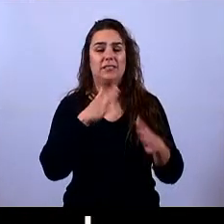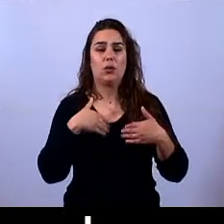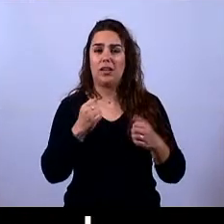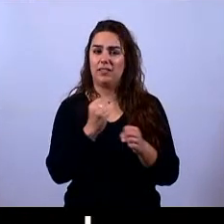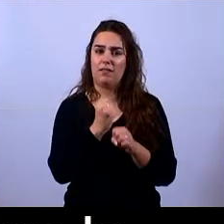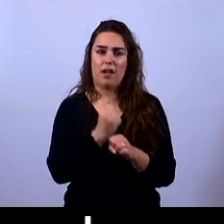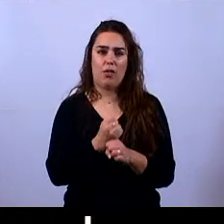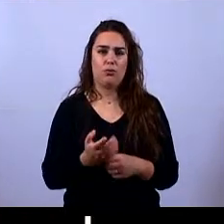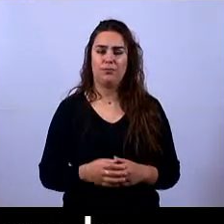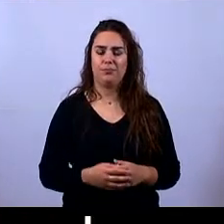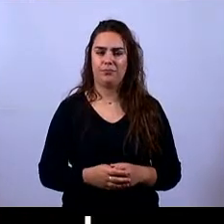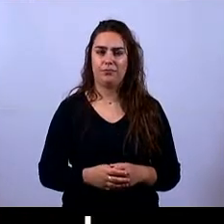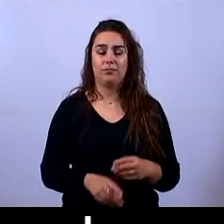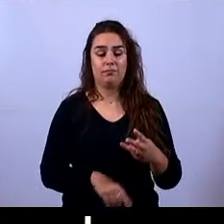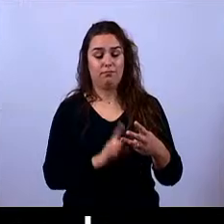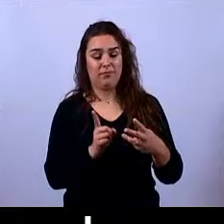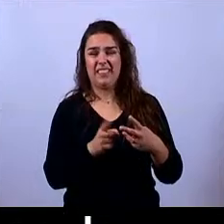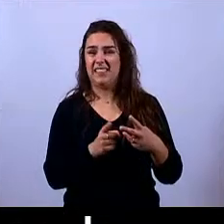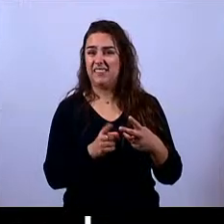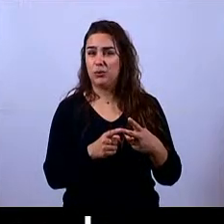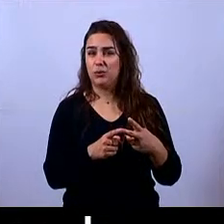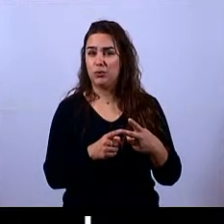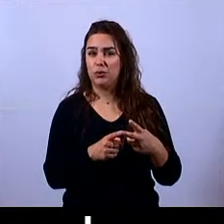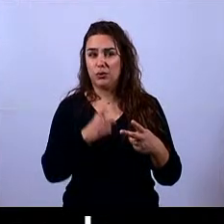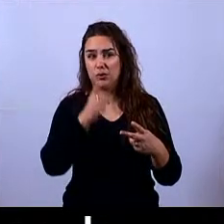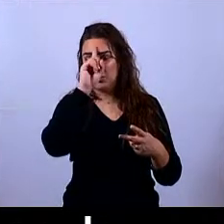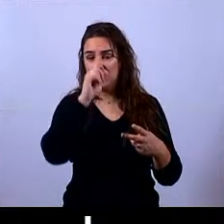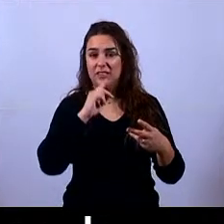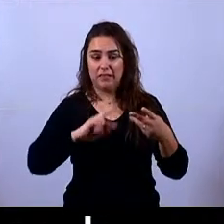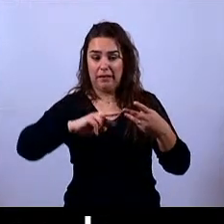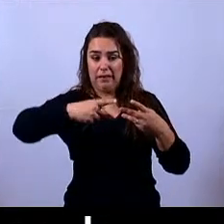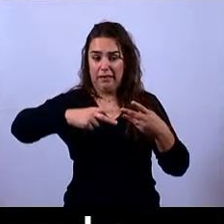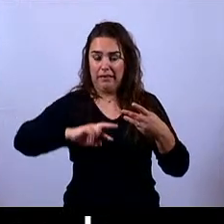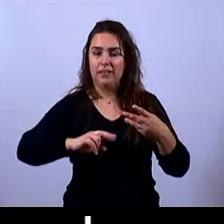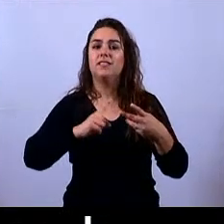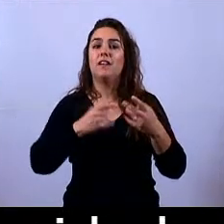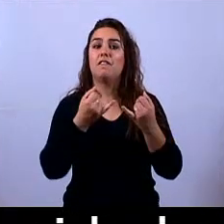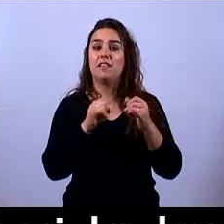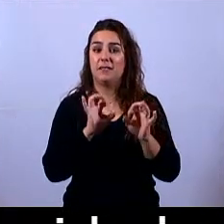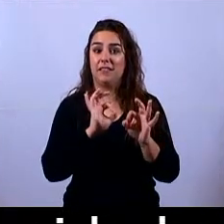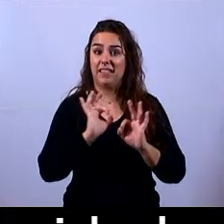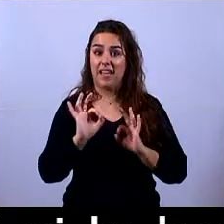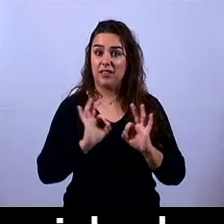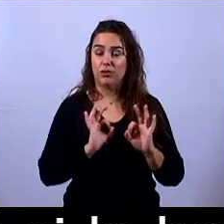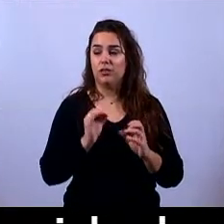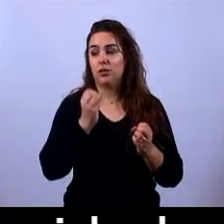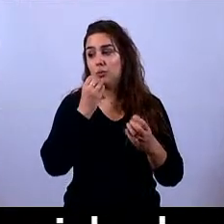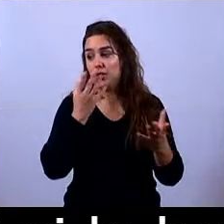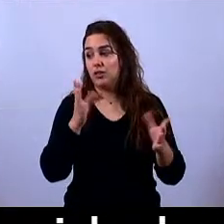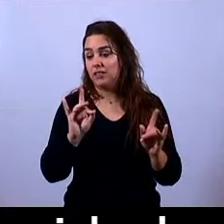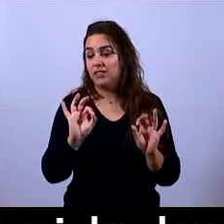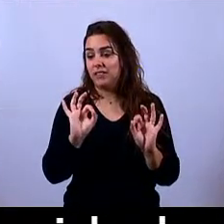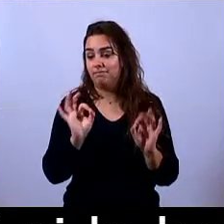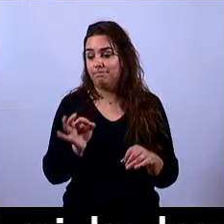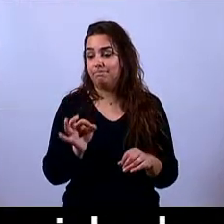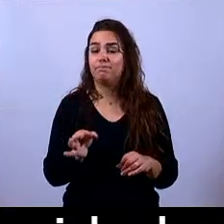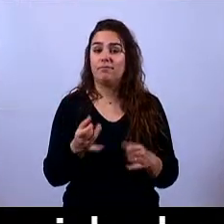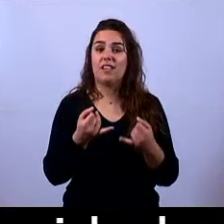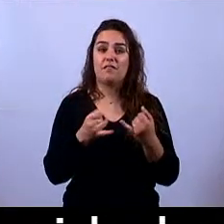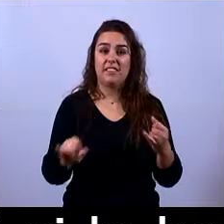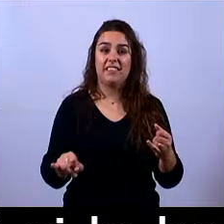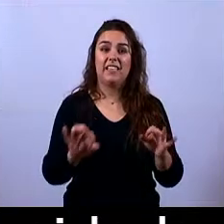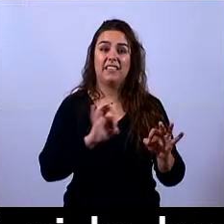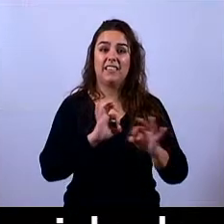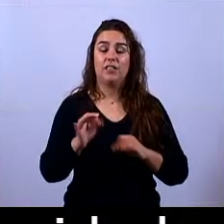trabajador. El segundo, no sé si lo he alternado el orden, el Festival de Teatro. Bueno, pues el Festival de Teatro, una vez que ha